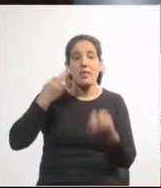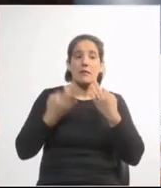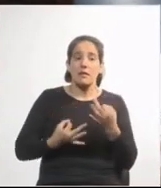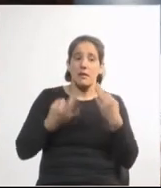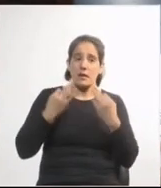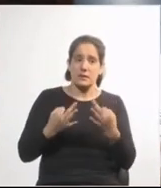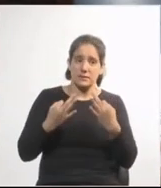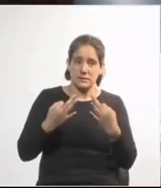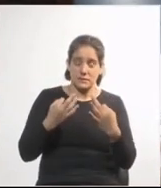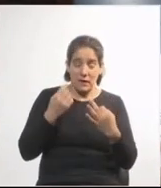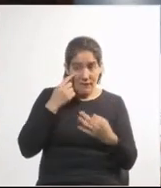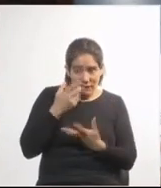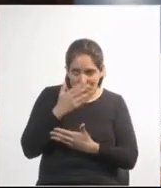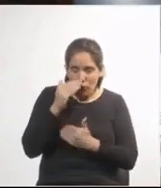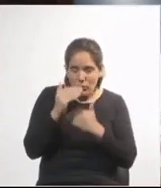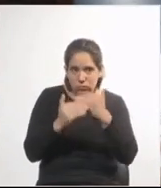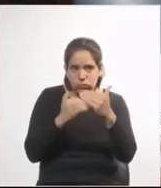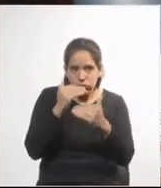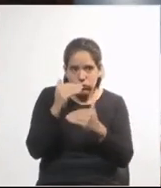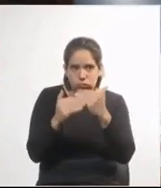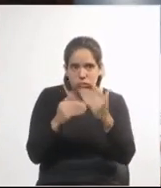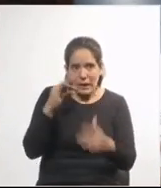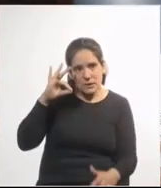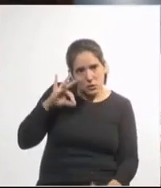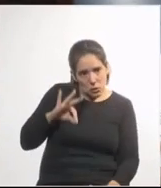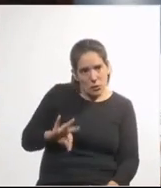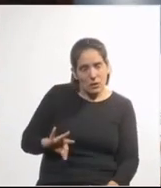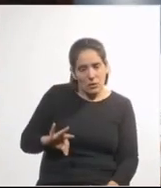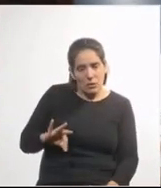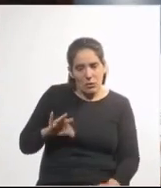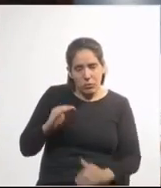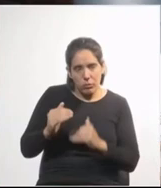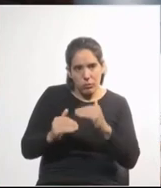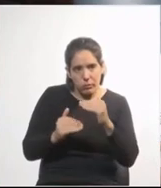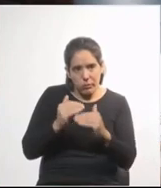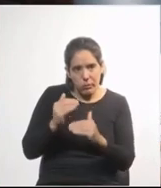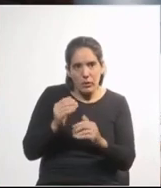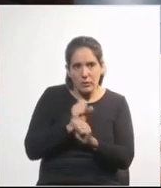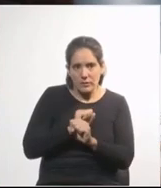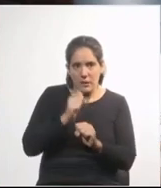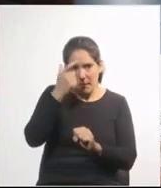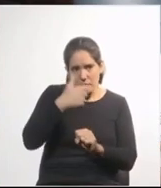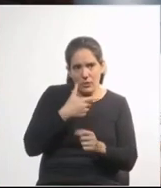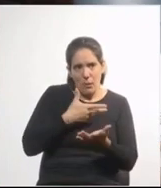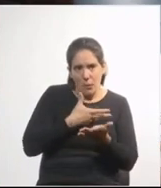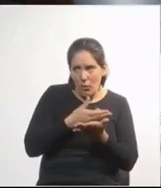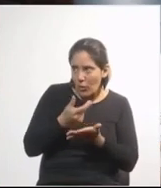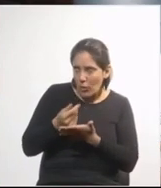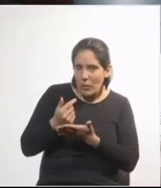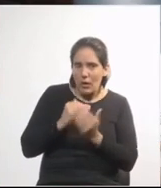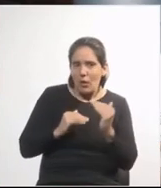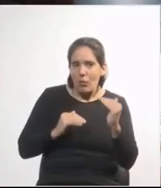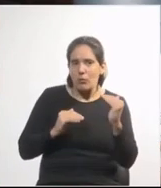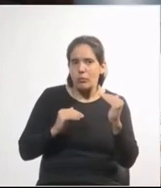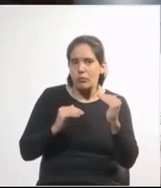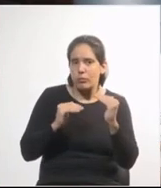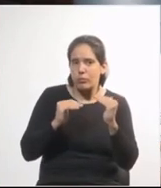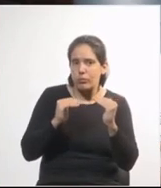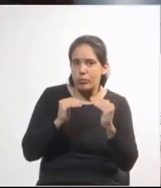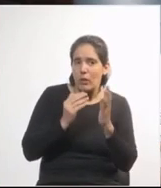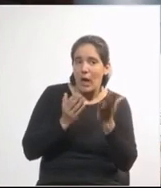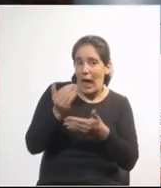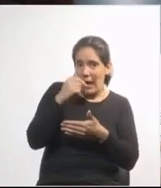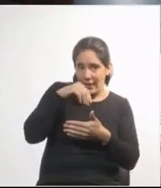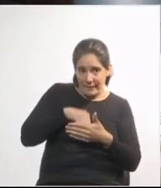realmente estamos viendo una evolución de la masa salarial, ya que se incrementa el poder adquisitivo y es mucho más igual a la interna de la